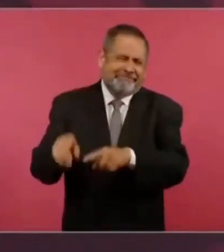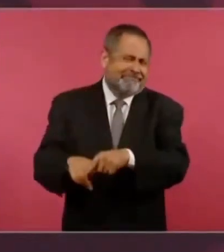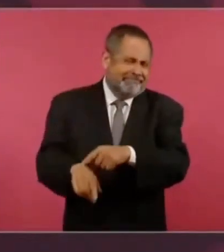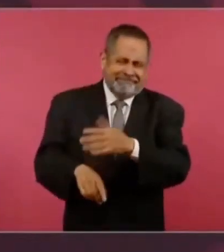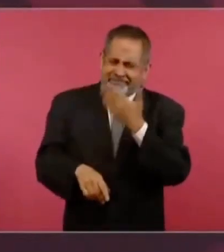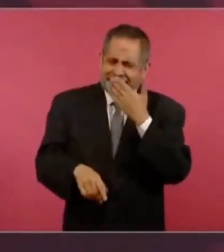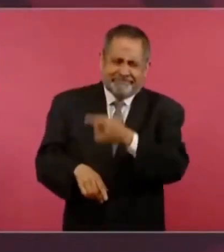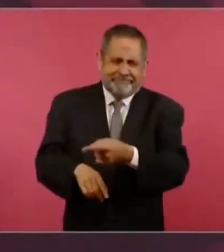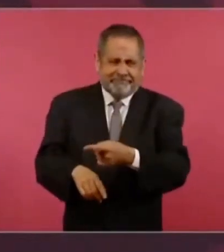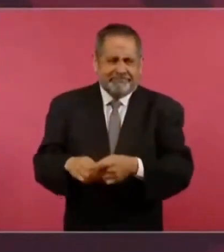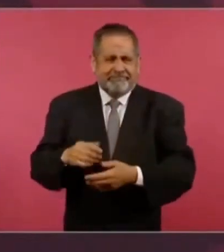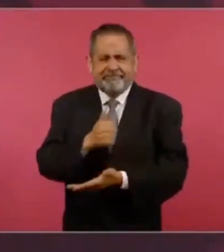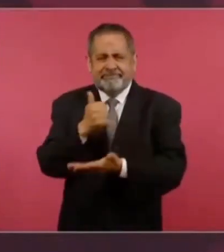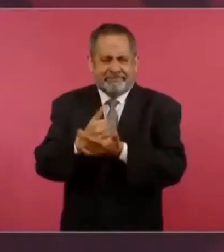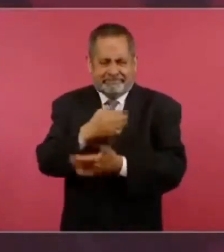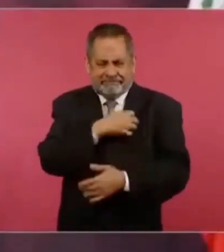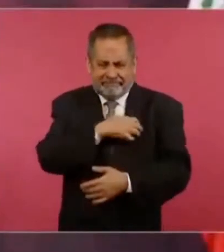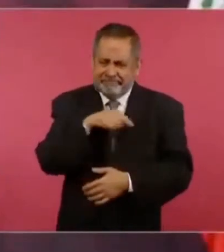la capital.